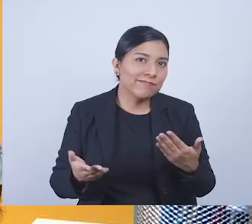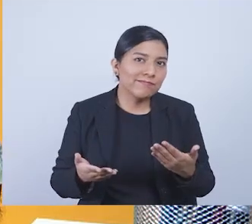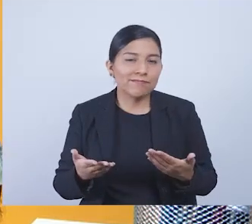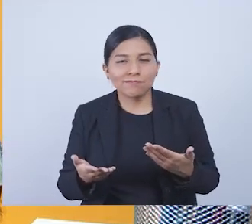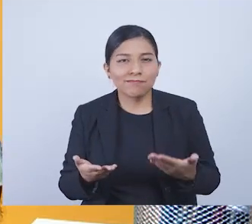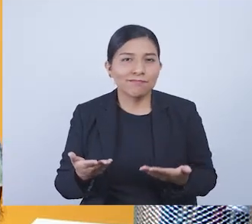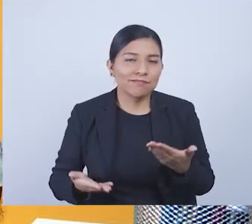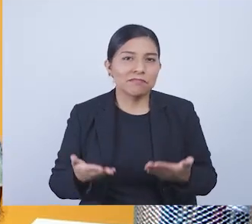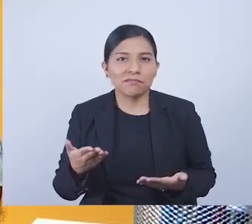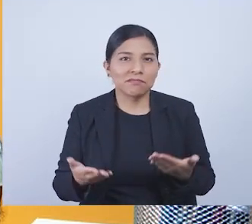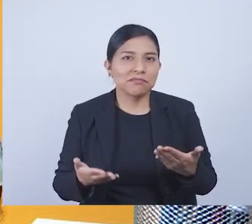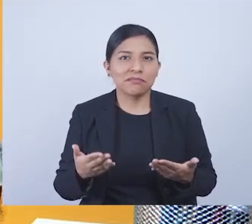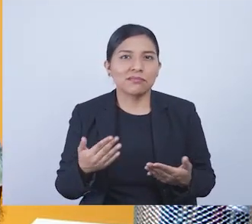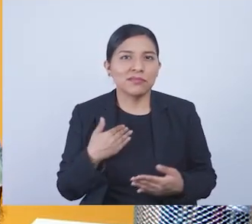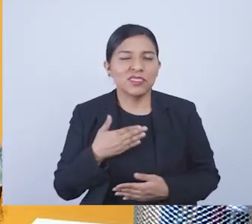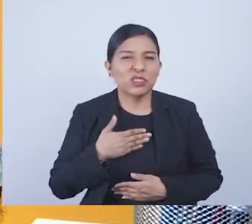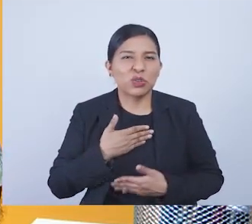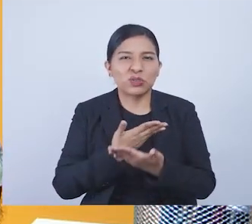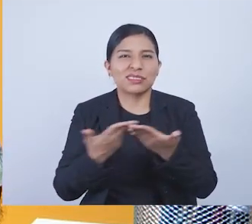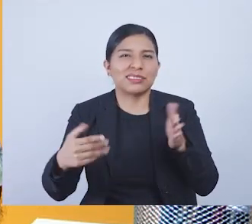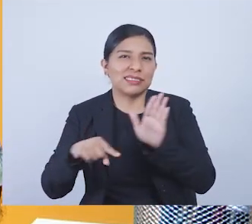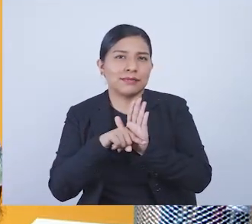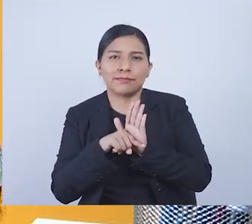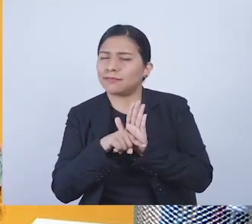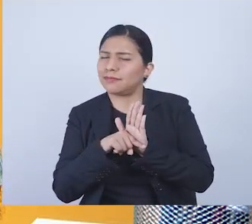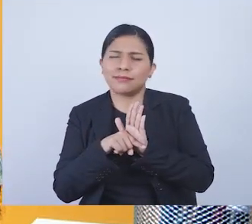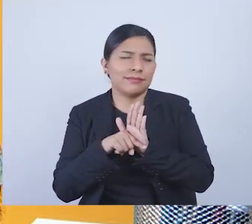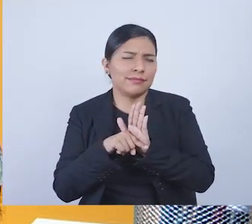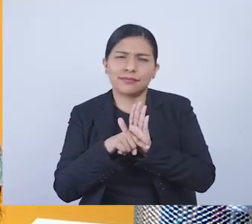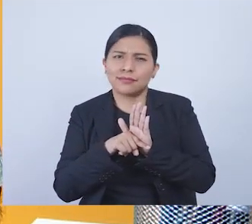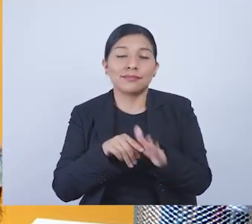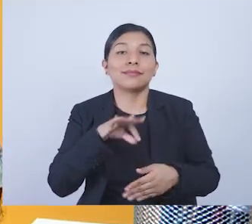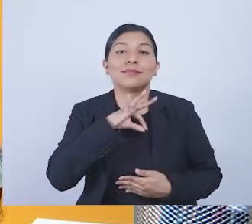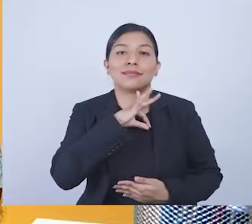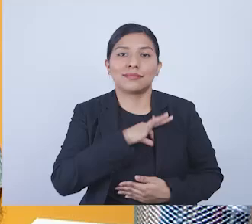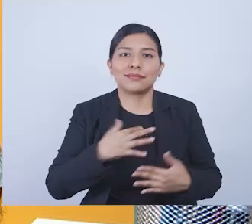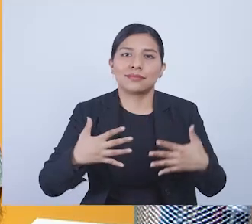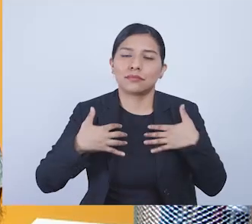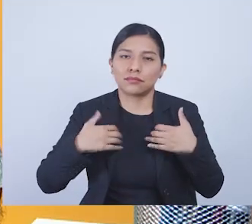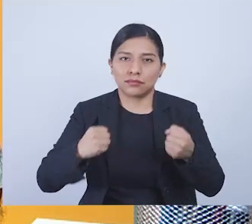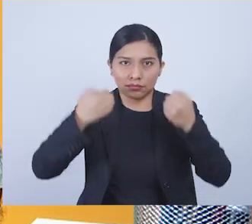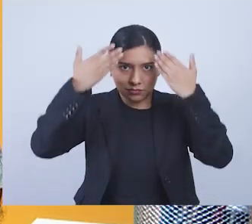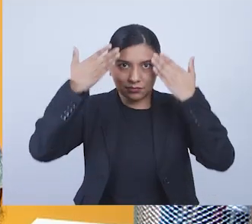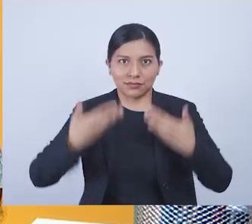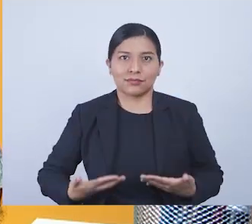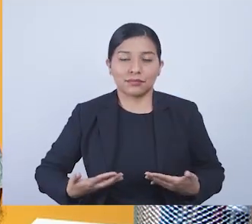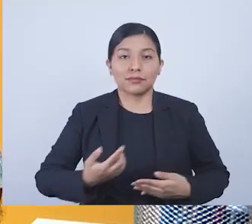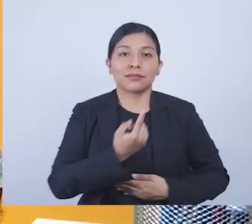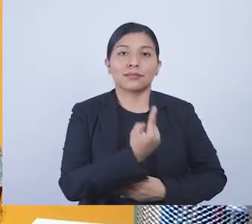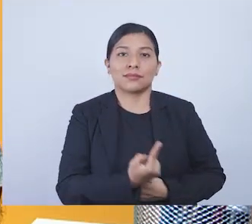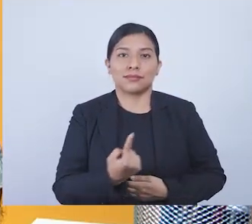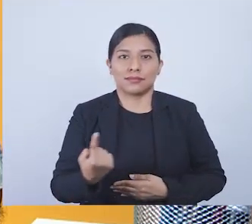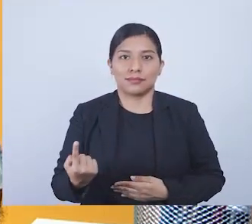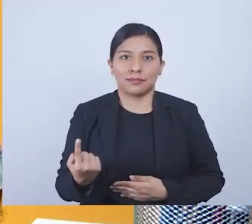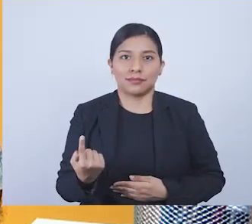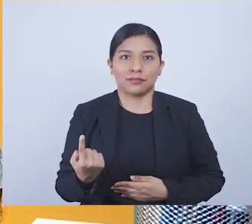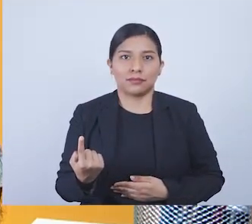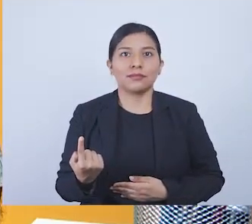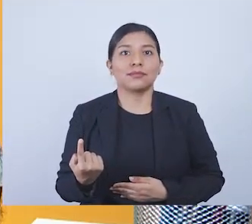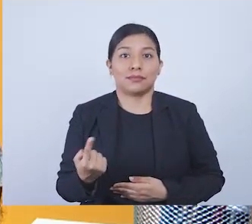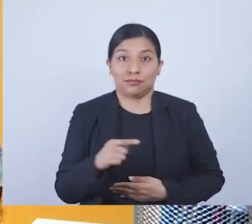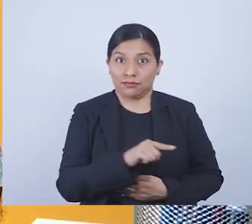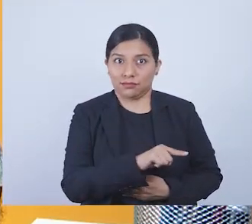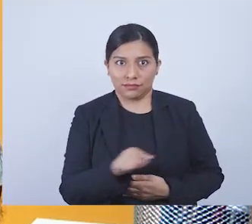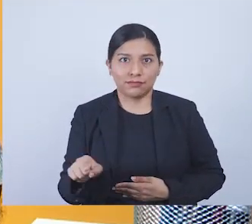cabida otros hábitos que no van a beneficiar la salud física de las personas que fueron